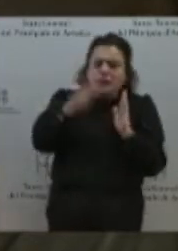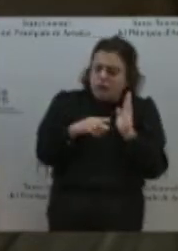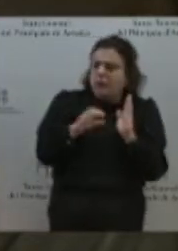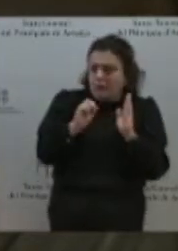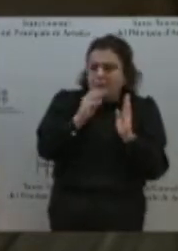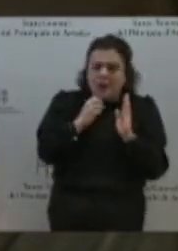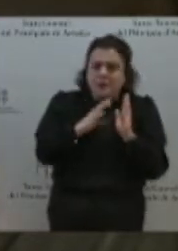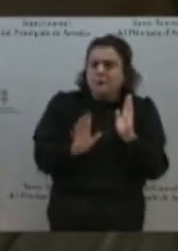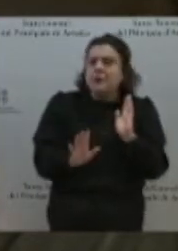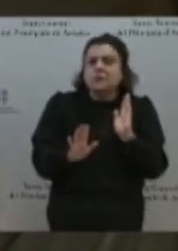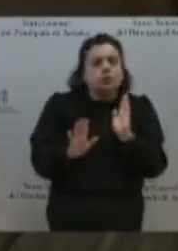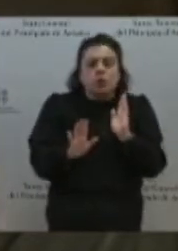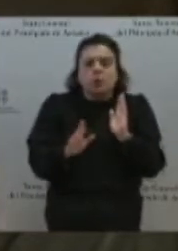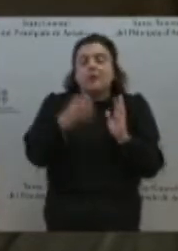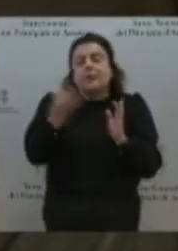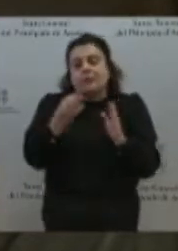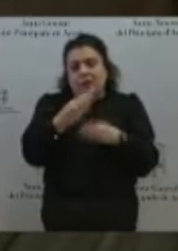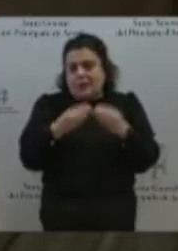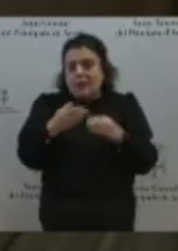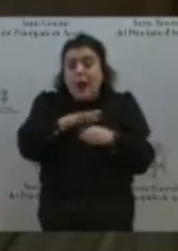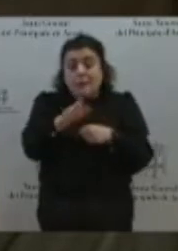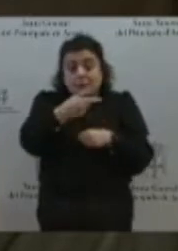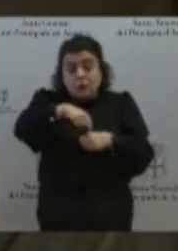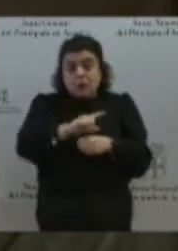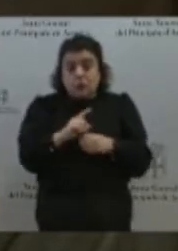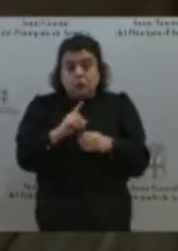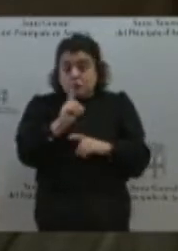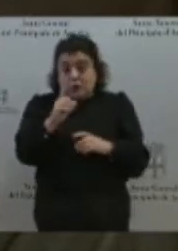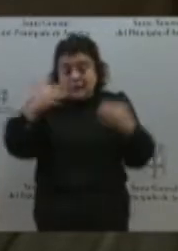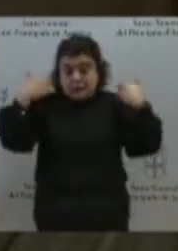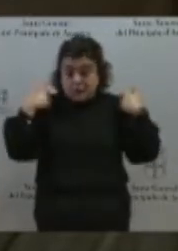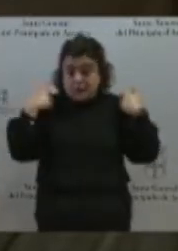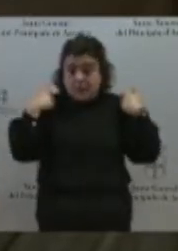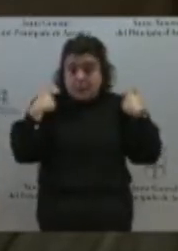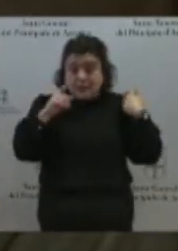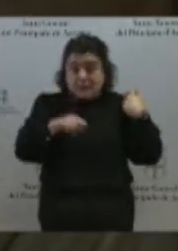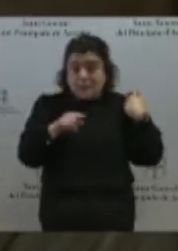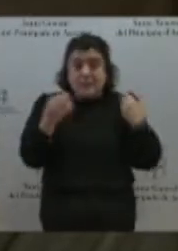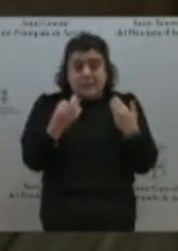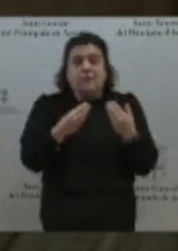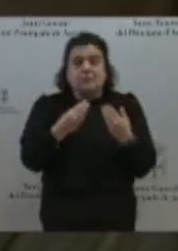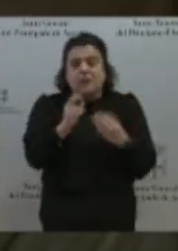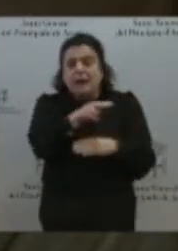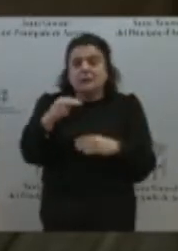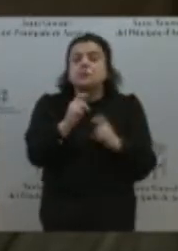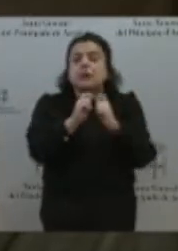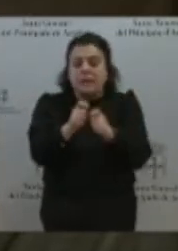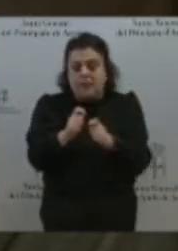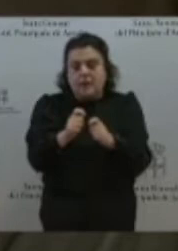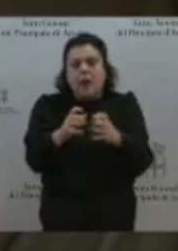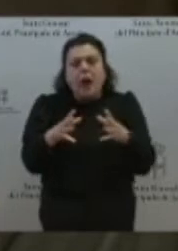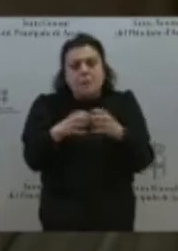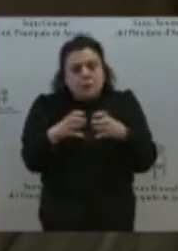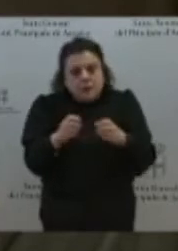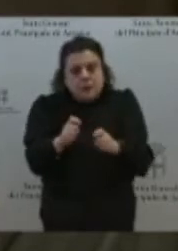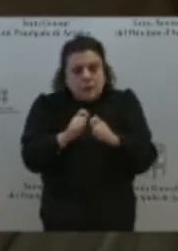lo sabe, porque tenemos también que reaccionar ante ellos. Esa es nuestra motivación. Y una manera fundamental de hacerlo es conocer mejor